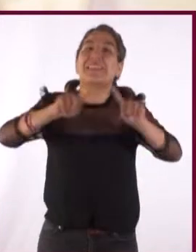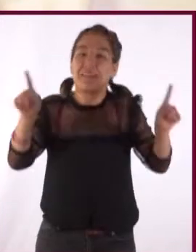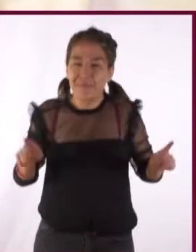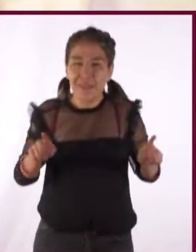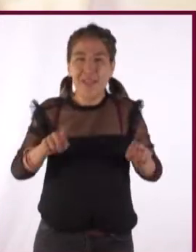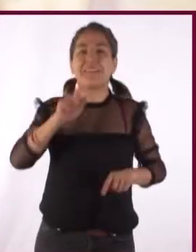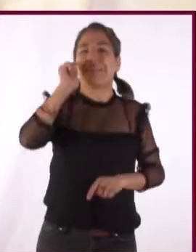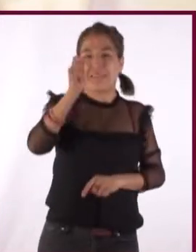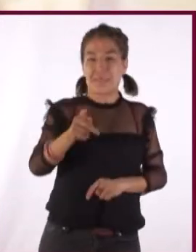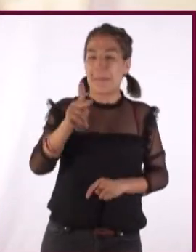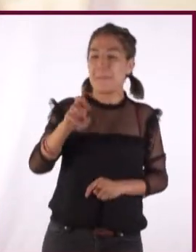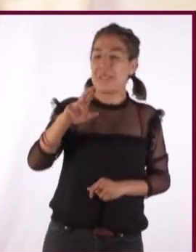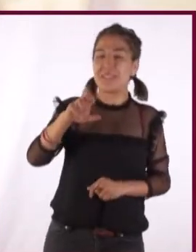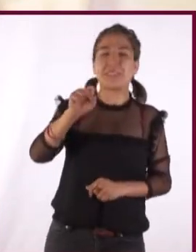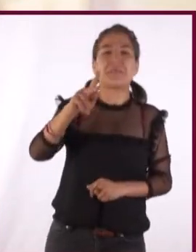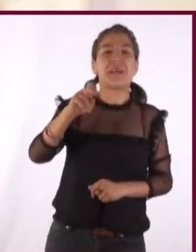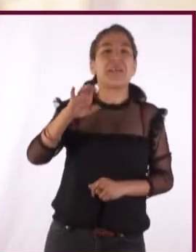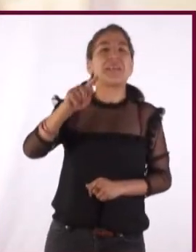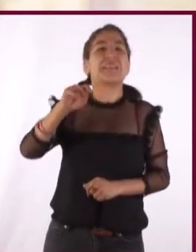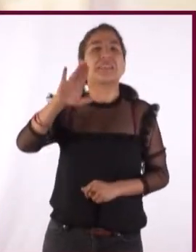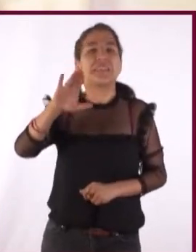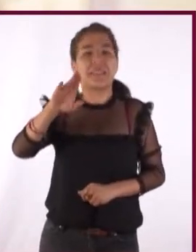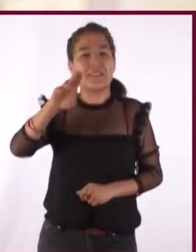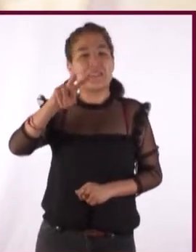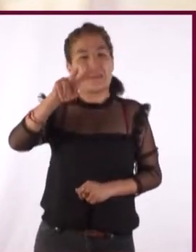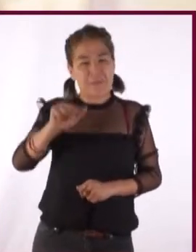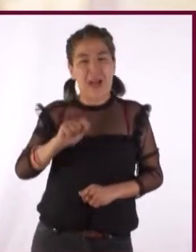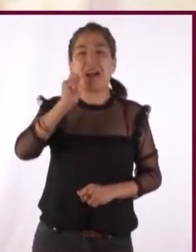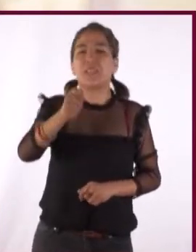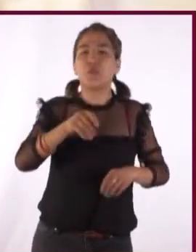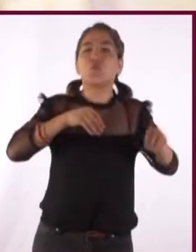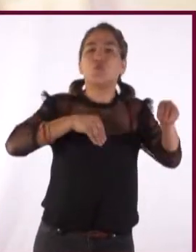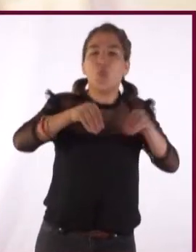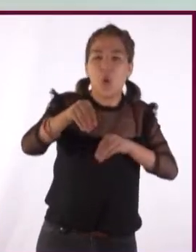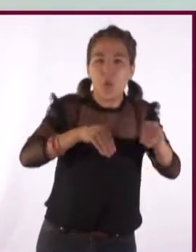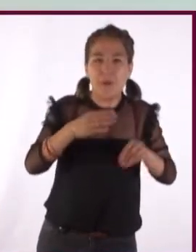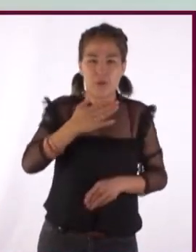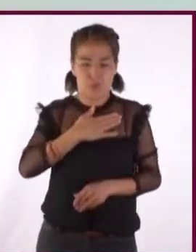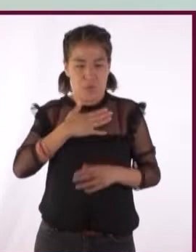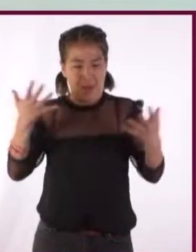diversas perspectivas, poder moverme